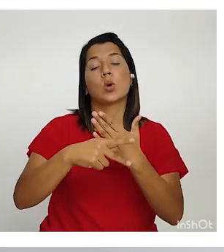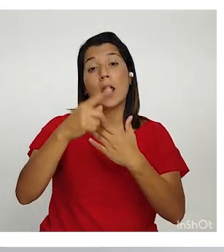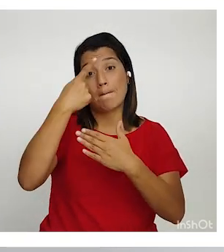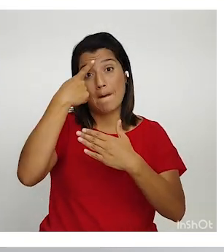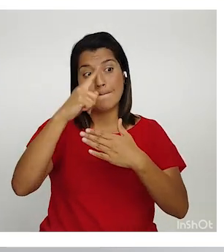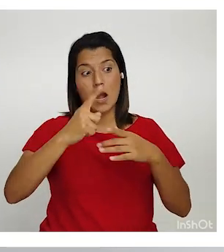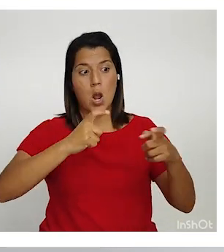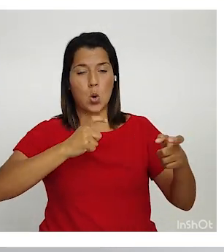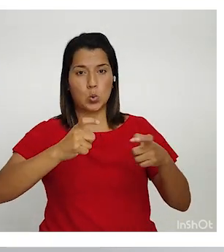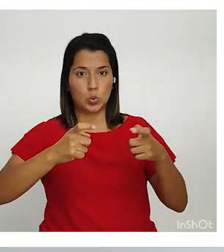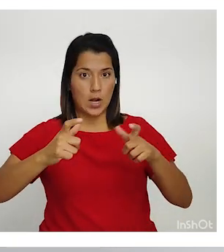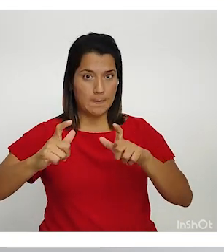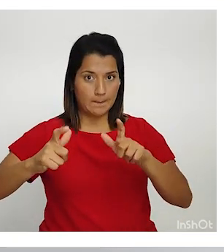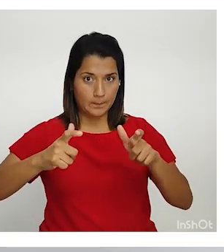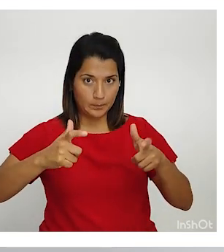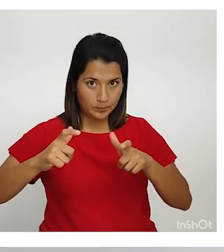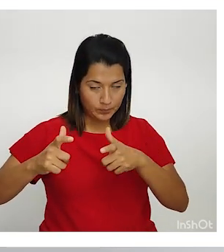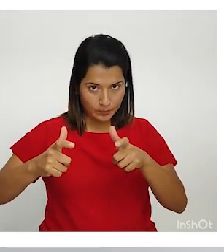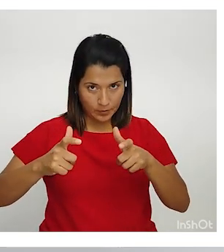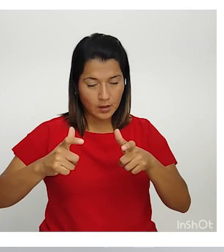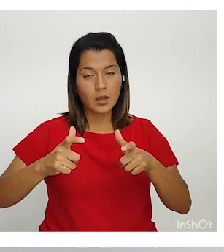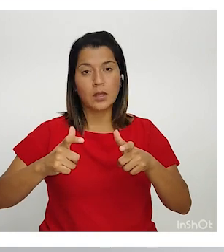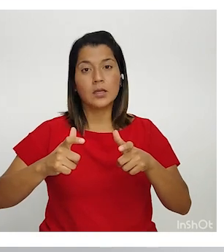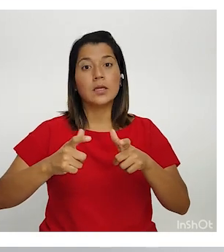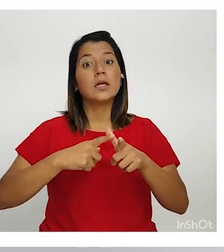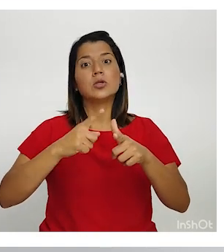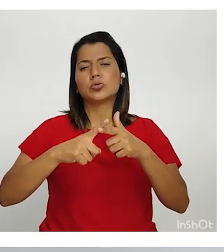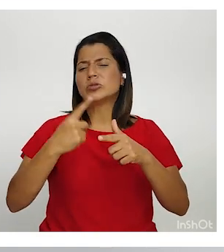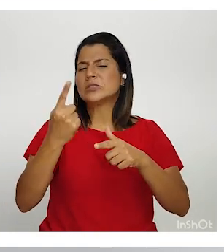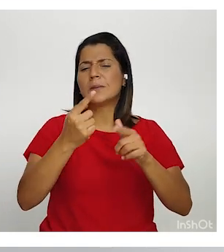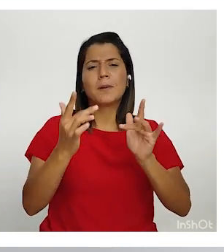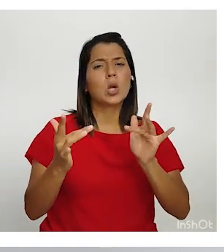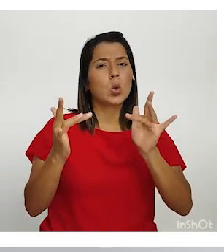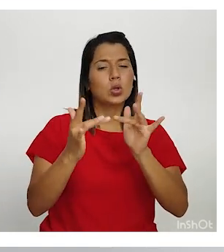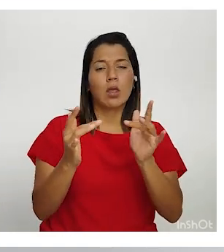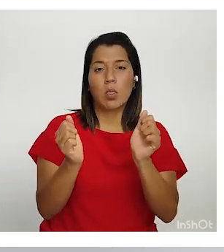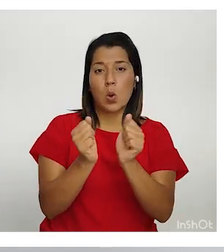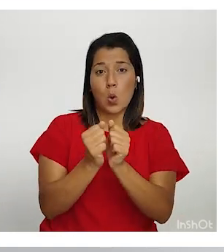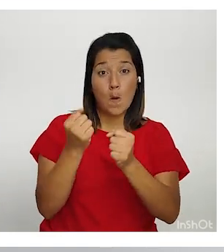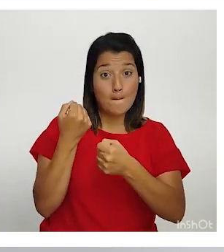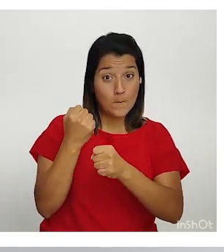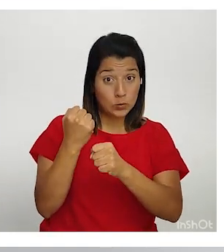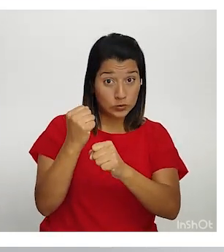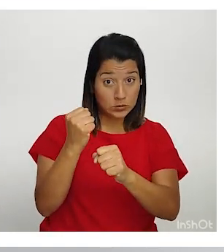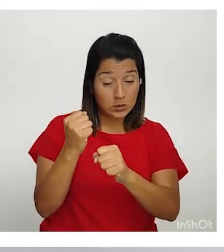de residuos, entonces en contacto, ¿verdad?, con ellos, las